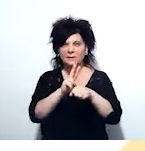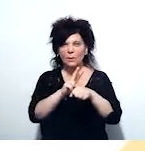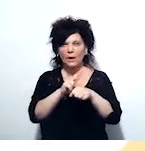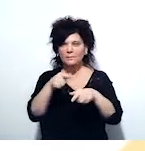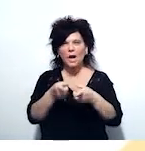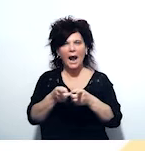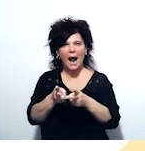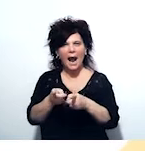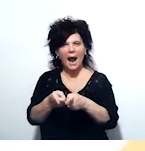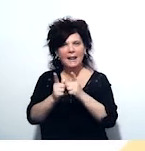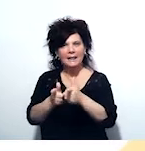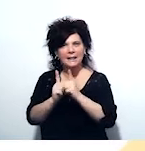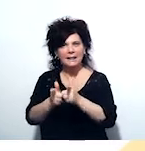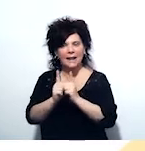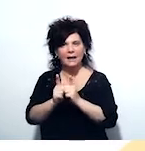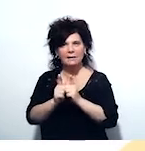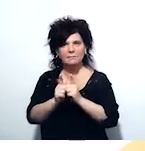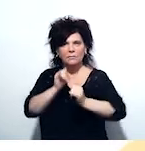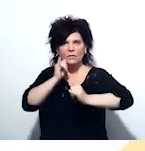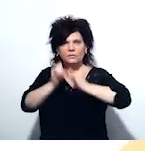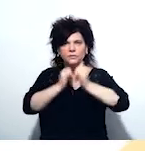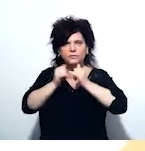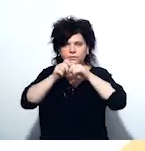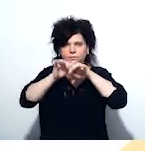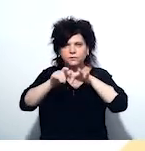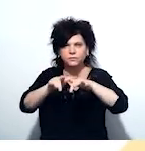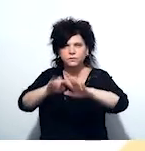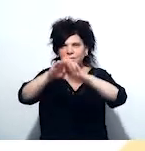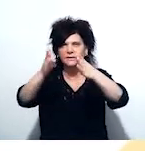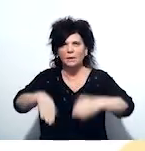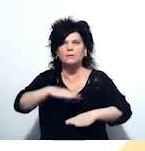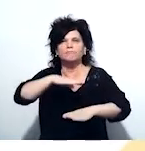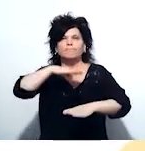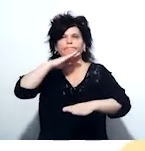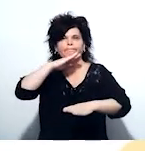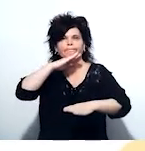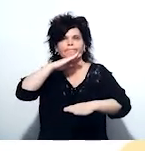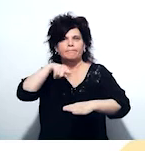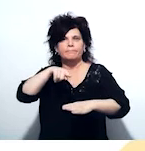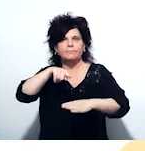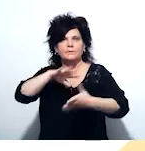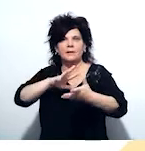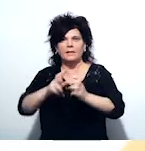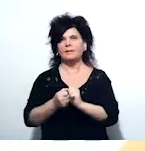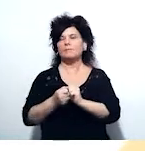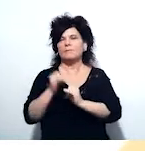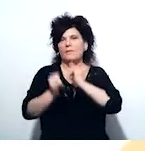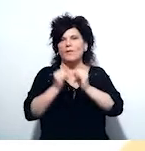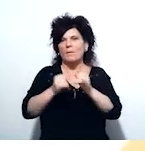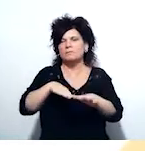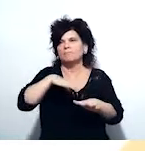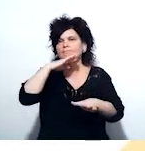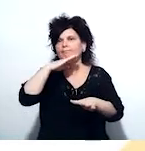ataques que mandan mucha información a un servidor hasta dejarlo fuera de servicio por la cantidad de información que